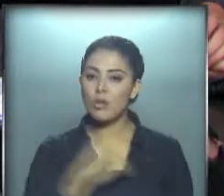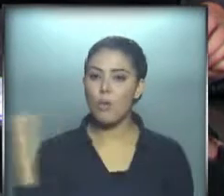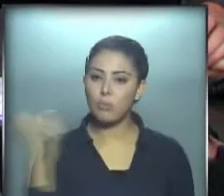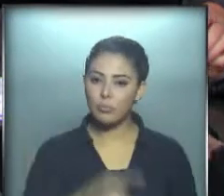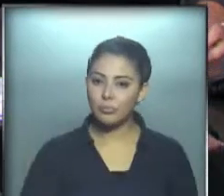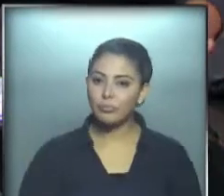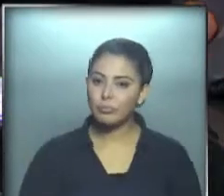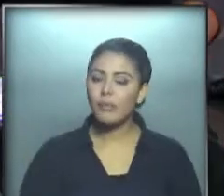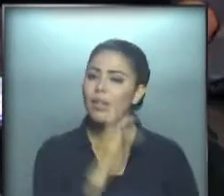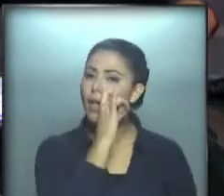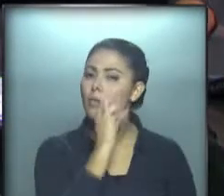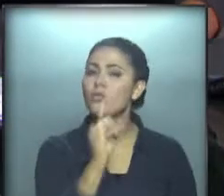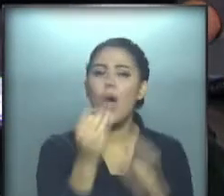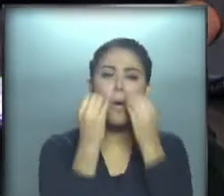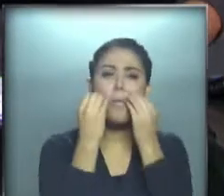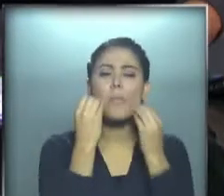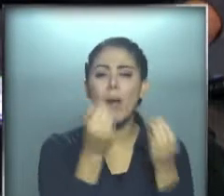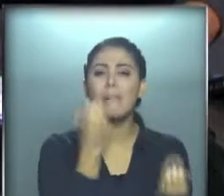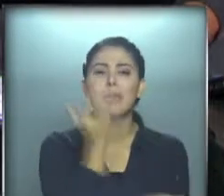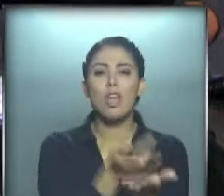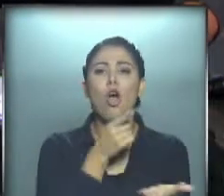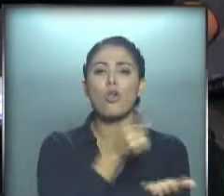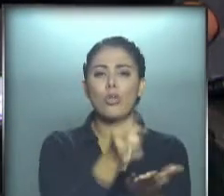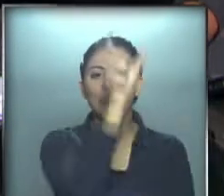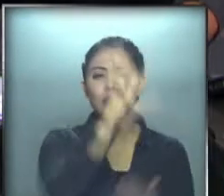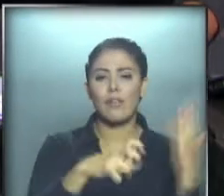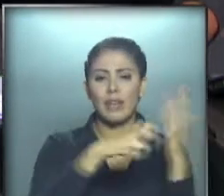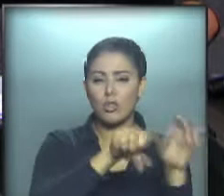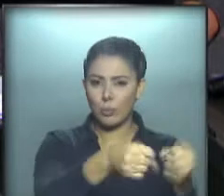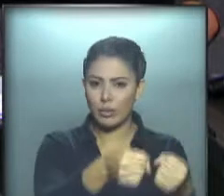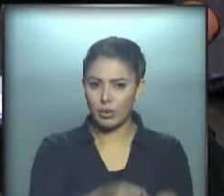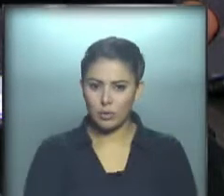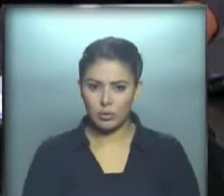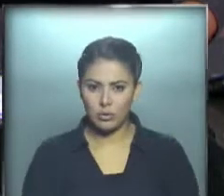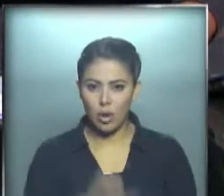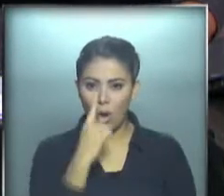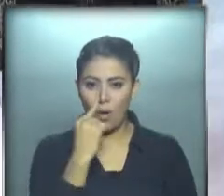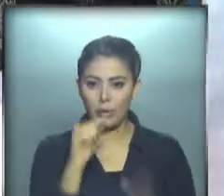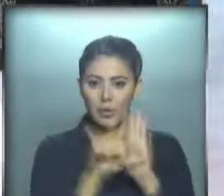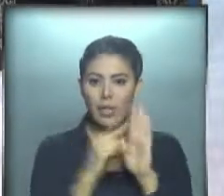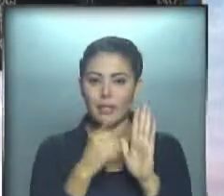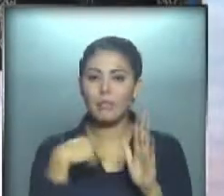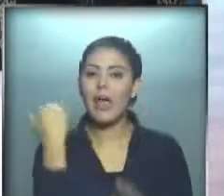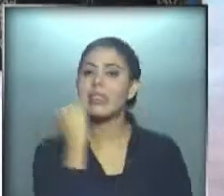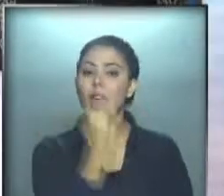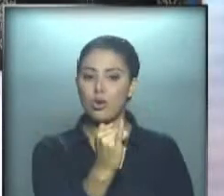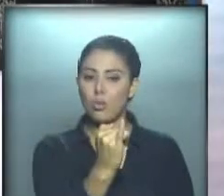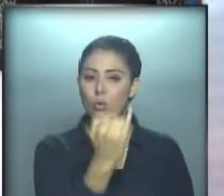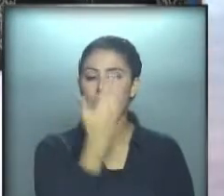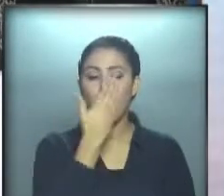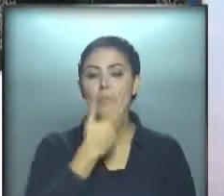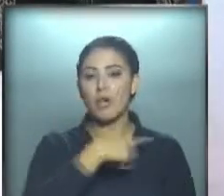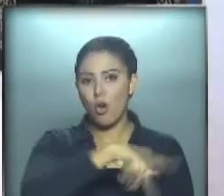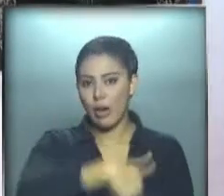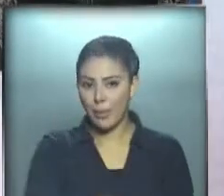Pública. ¿Cuál es la denuncia que ha presentado contra el suspendido fiscal Campagnoli? Buenos días. Mira, es una denuncia que vamos a asentar en las